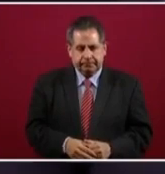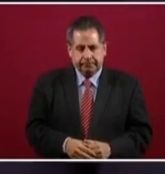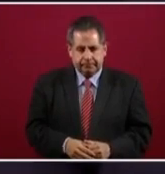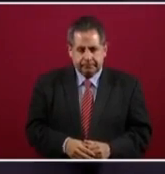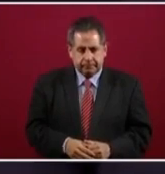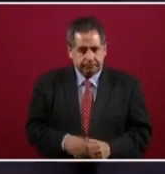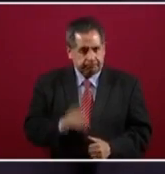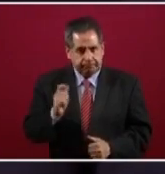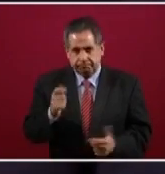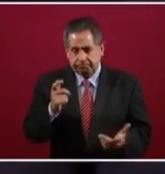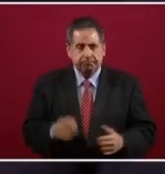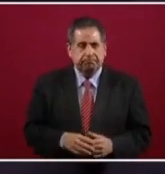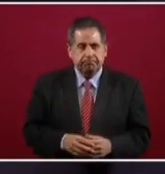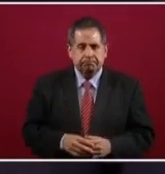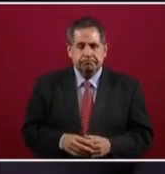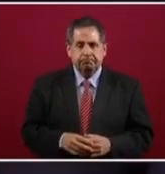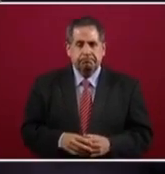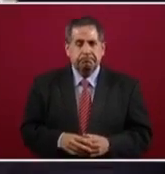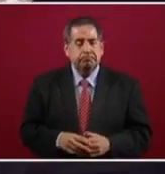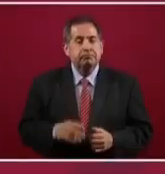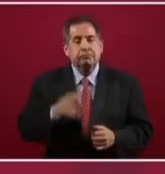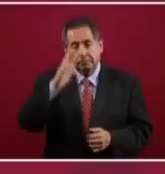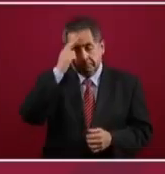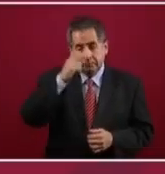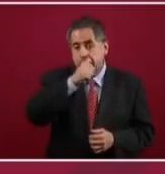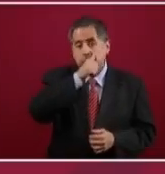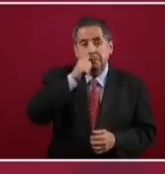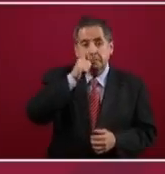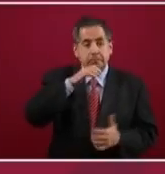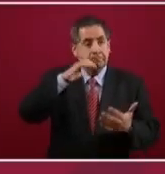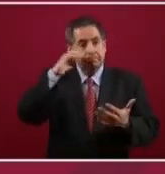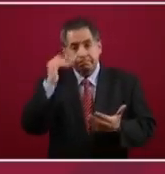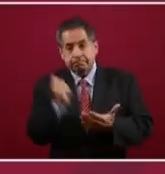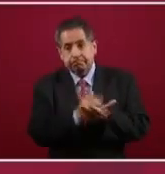Es como cuando regresa Juárez triunfante